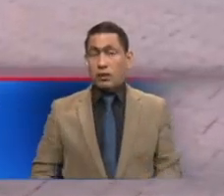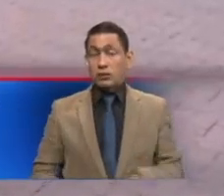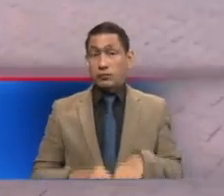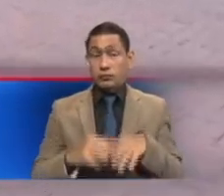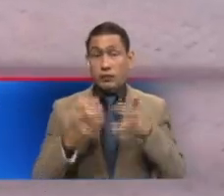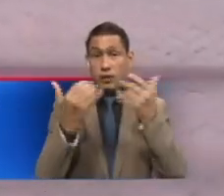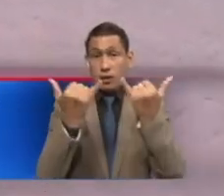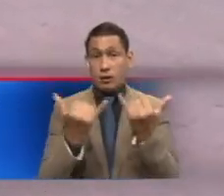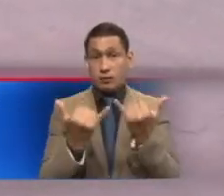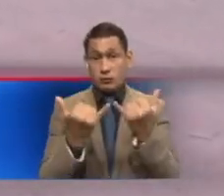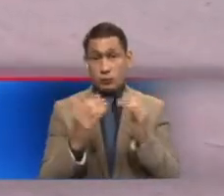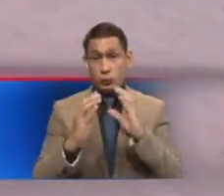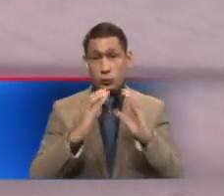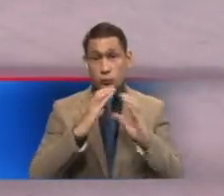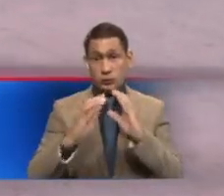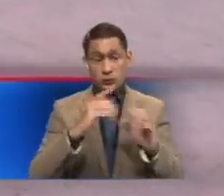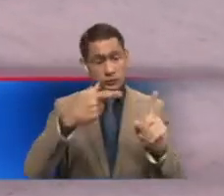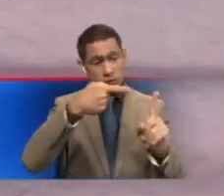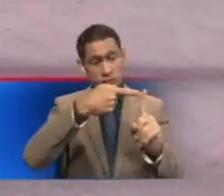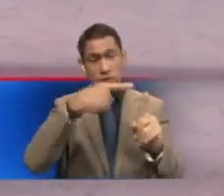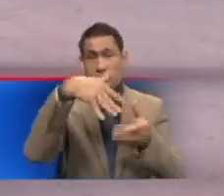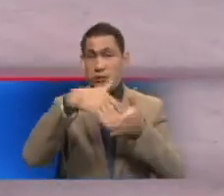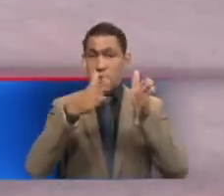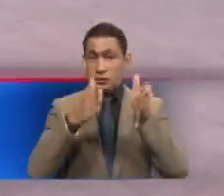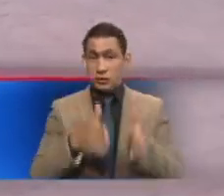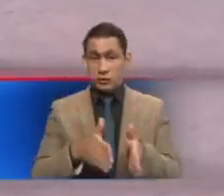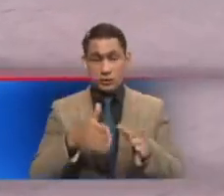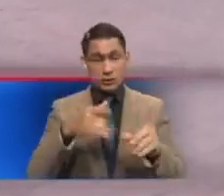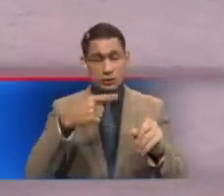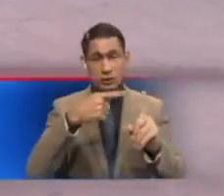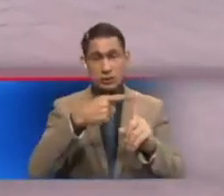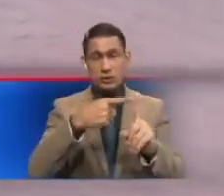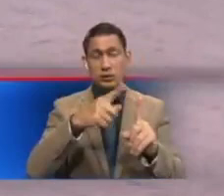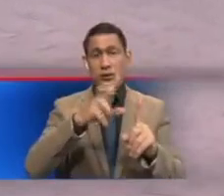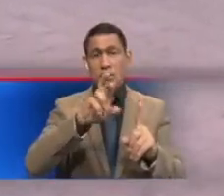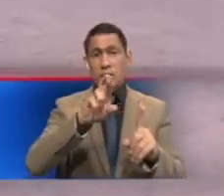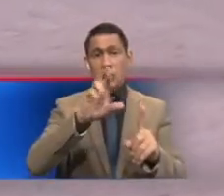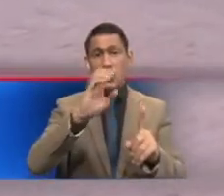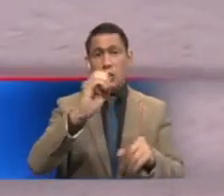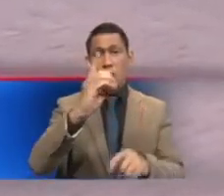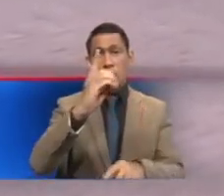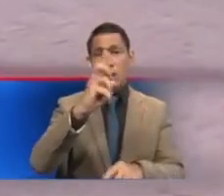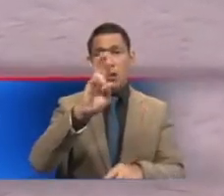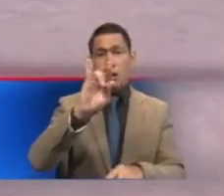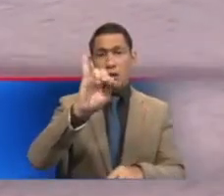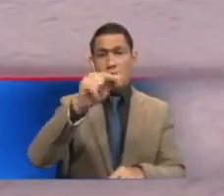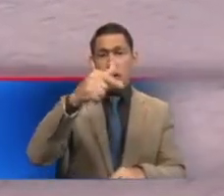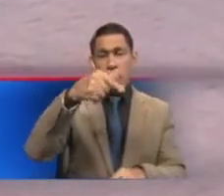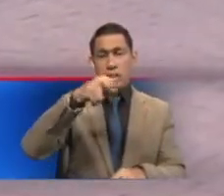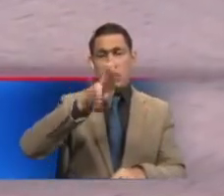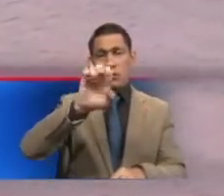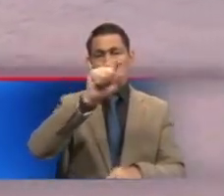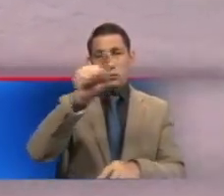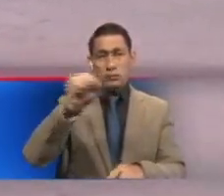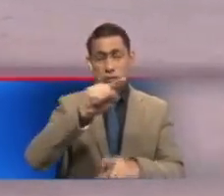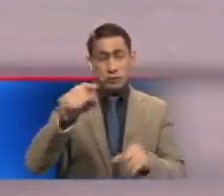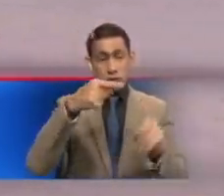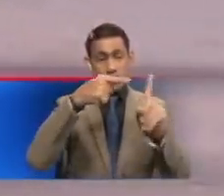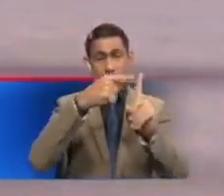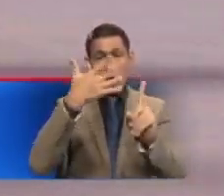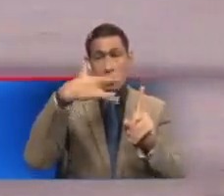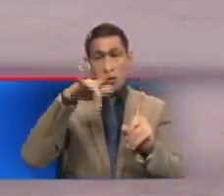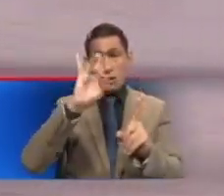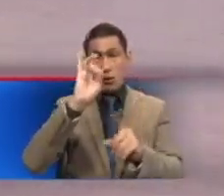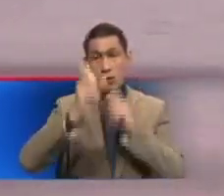abanderada de este plantel, que es la señorita Kenia Rodríguez. Ella, con solo 18 años, pues va a ser justamente